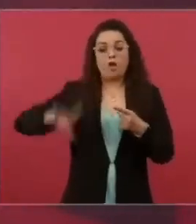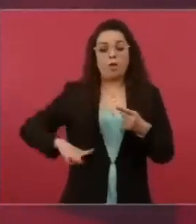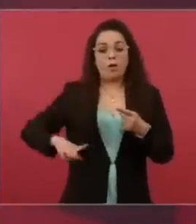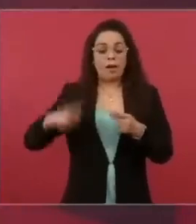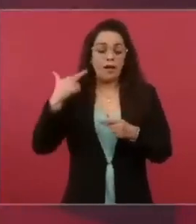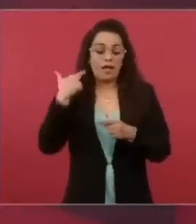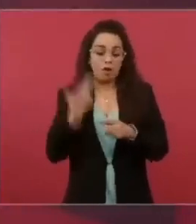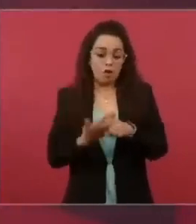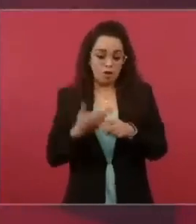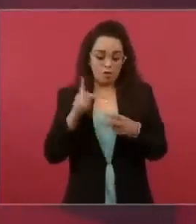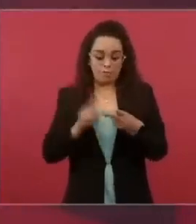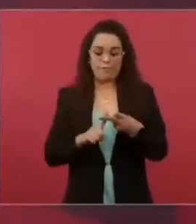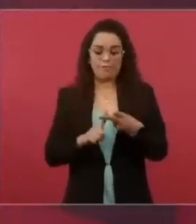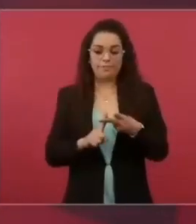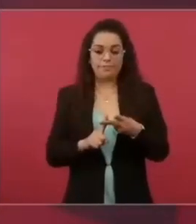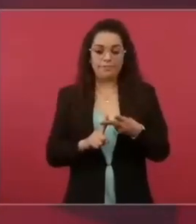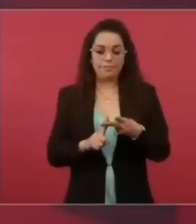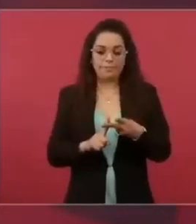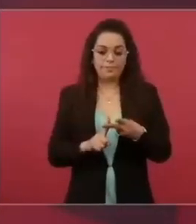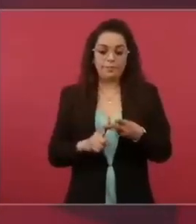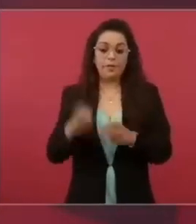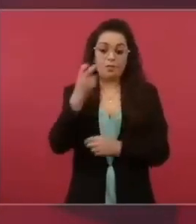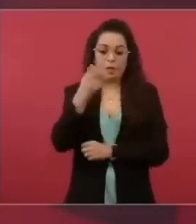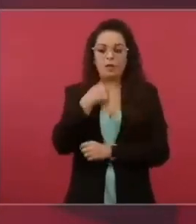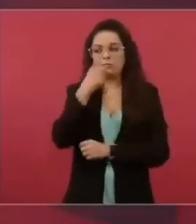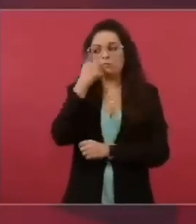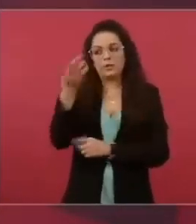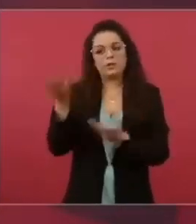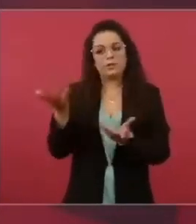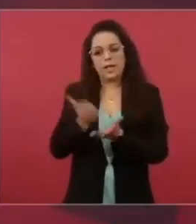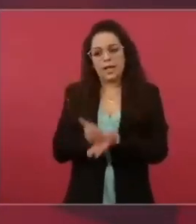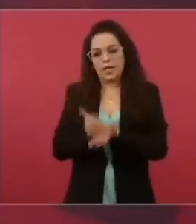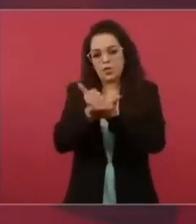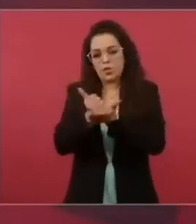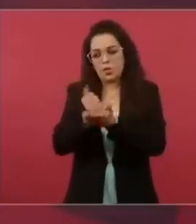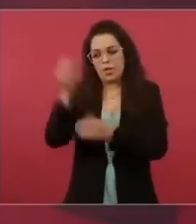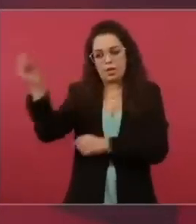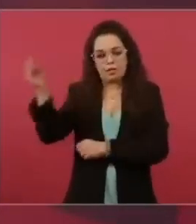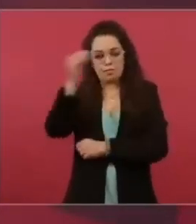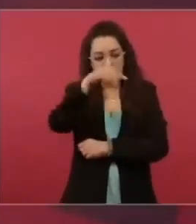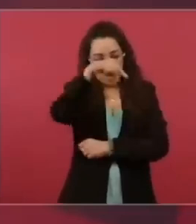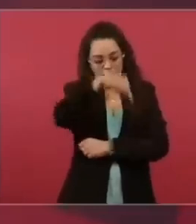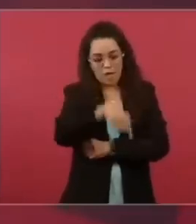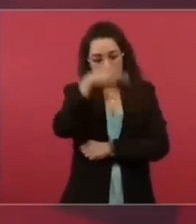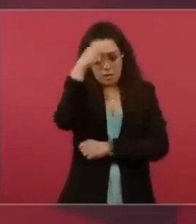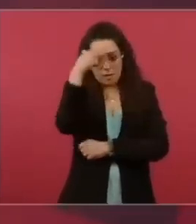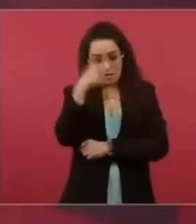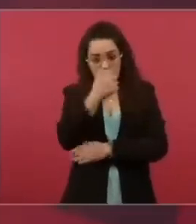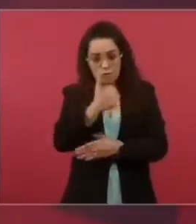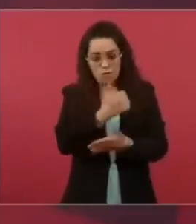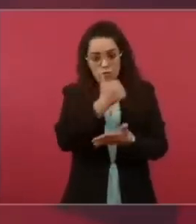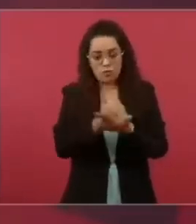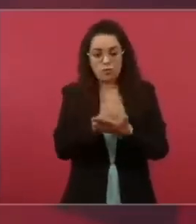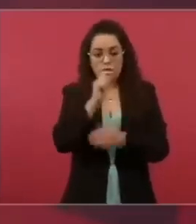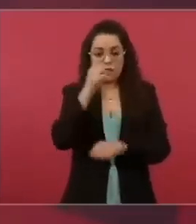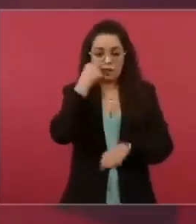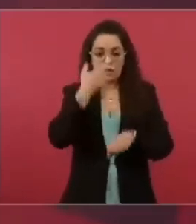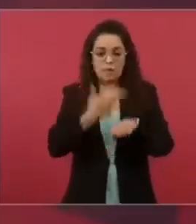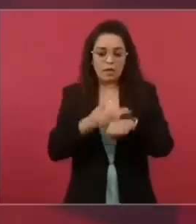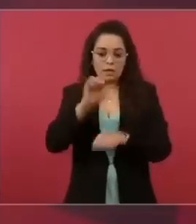por eso le ofrecí que me ayudara como secretario de Gobernación. Me ha ayudado